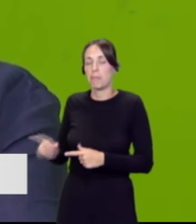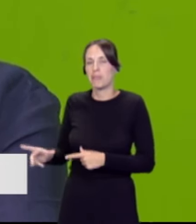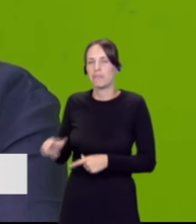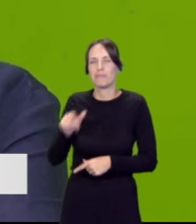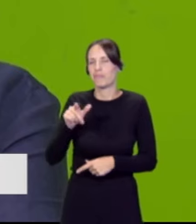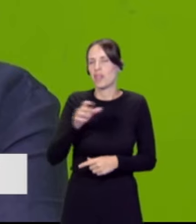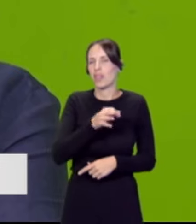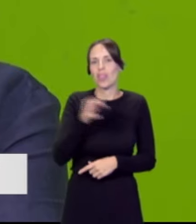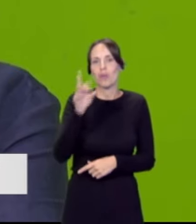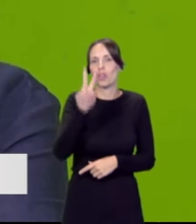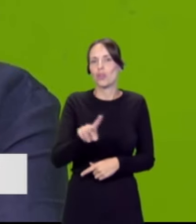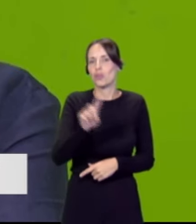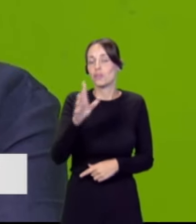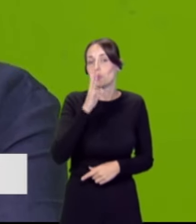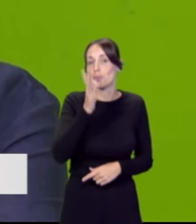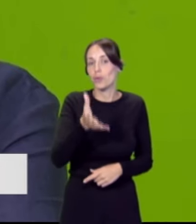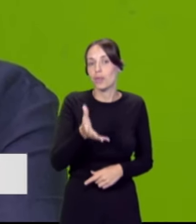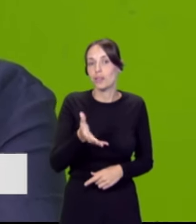que no están